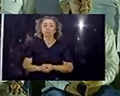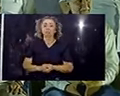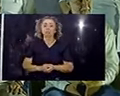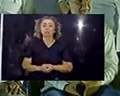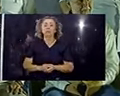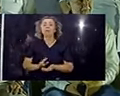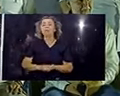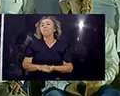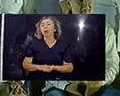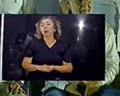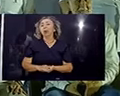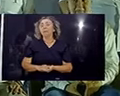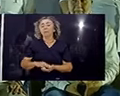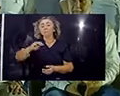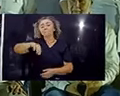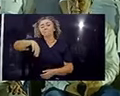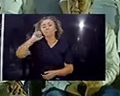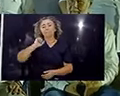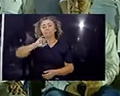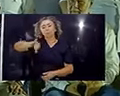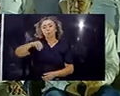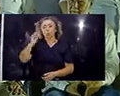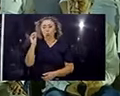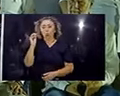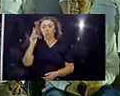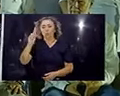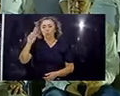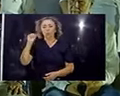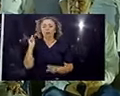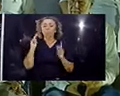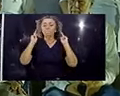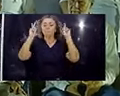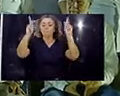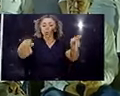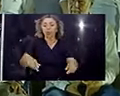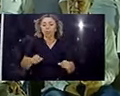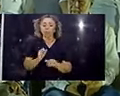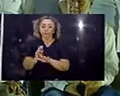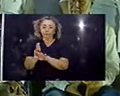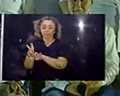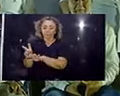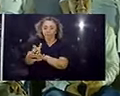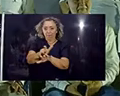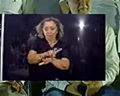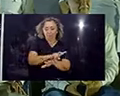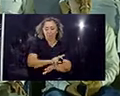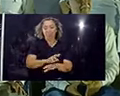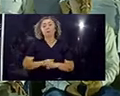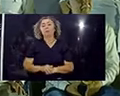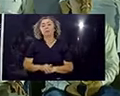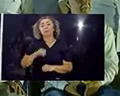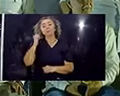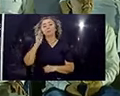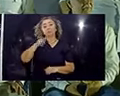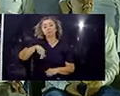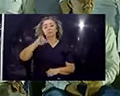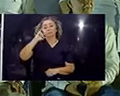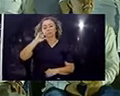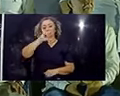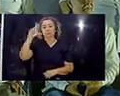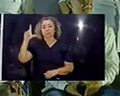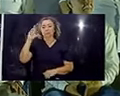carga que llegue al Puerto Progreso el anillo Metropolitano y muchas otras acciones pues vamos